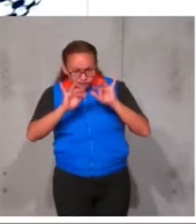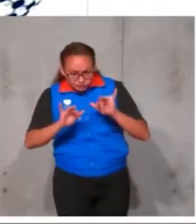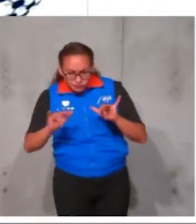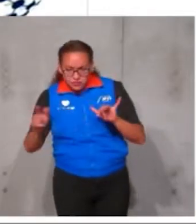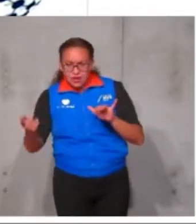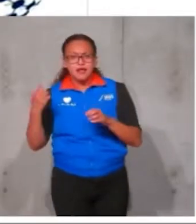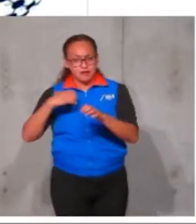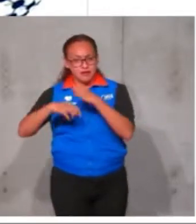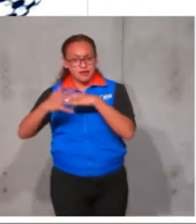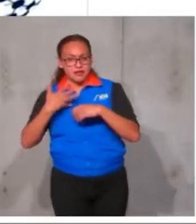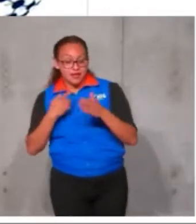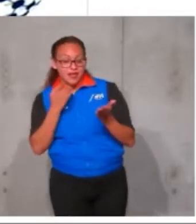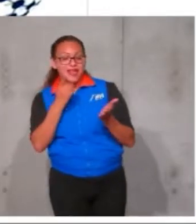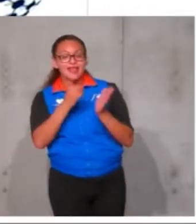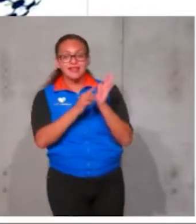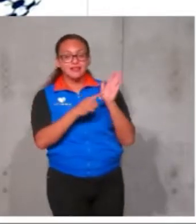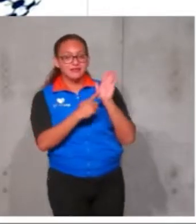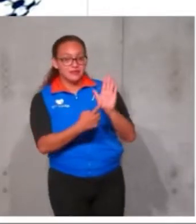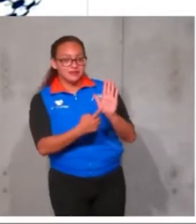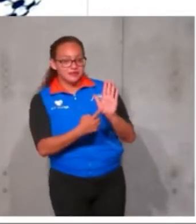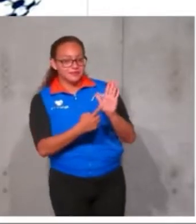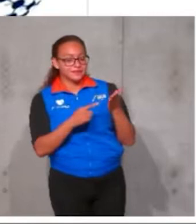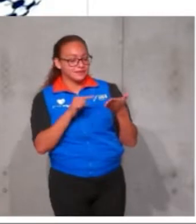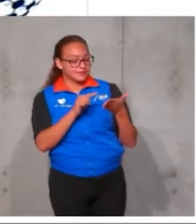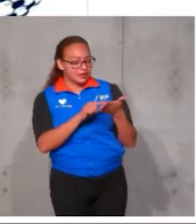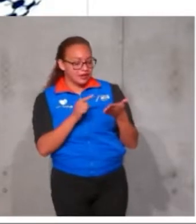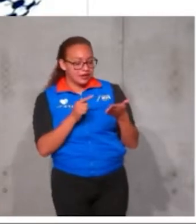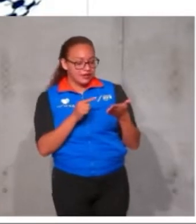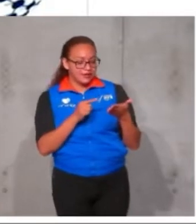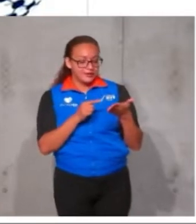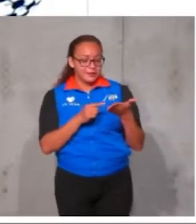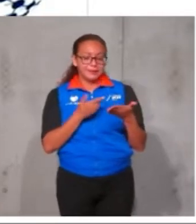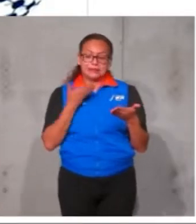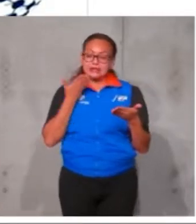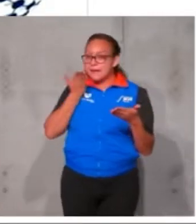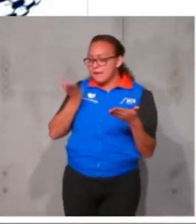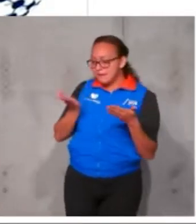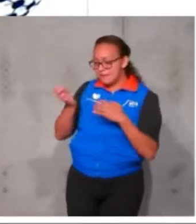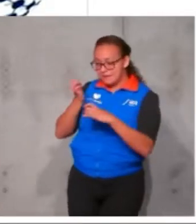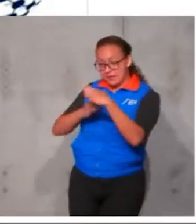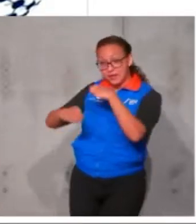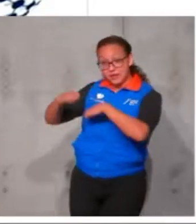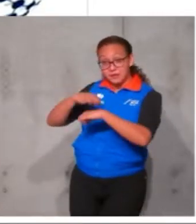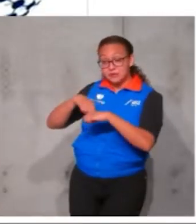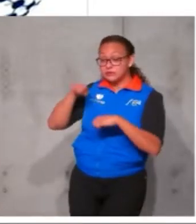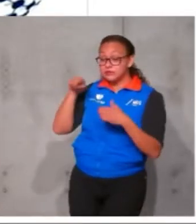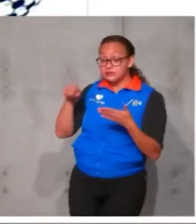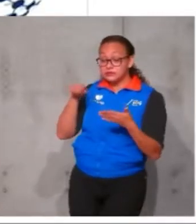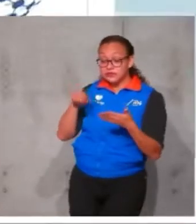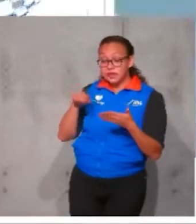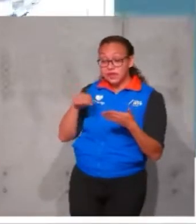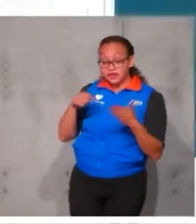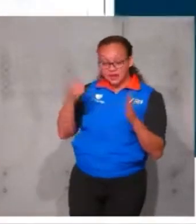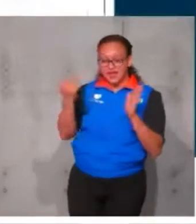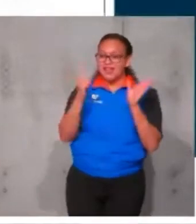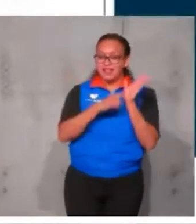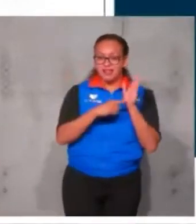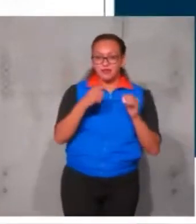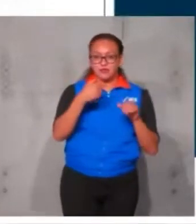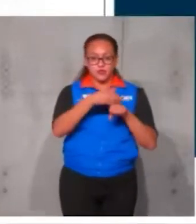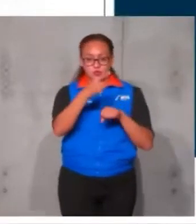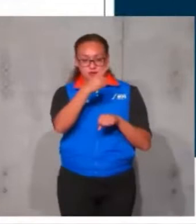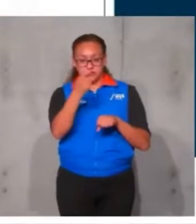las acciones de sostenibilidad, nos pide GRI en los indicadores fundamentales, que es